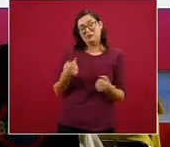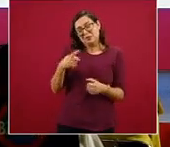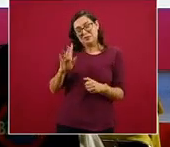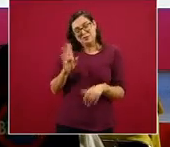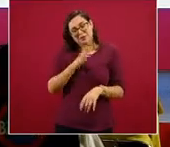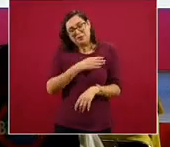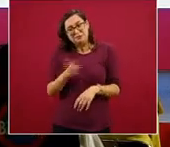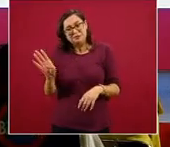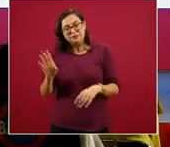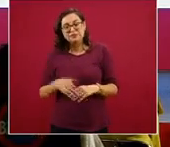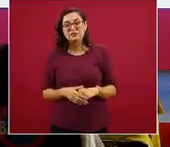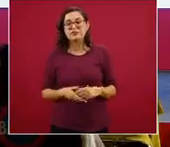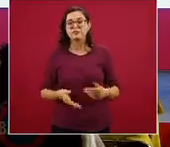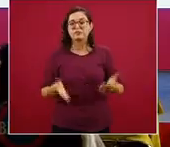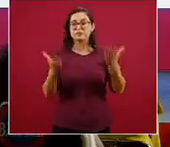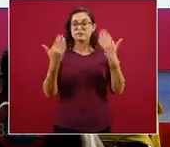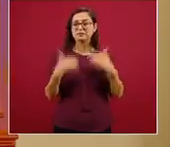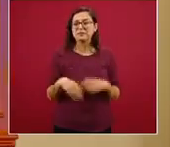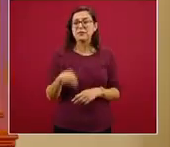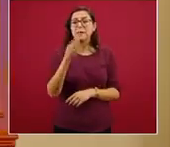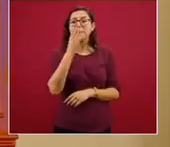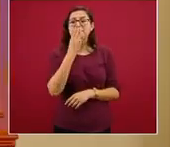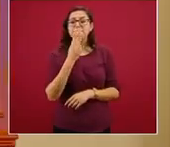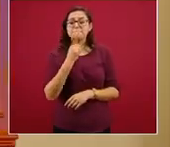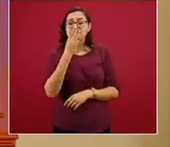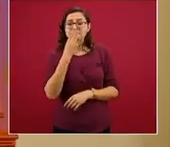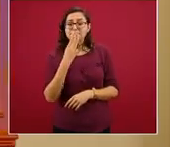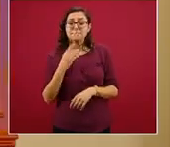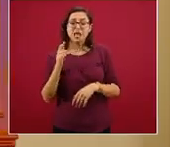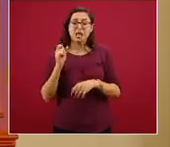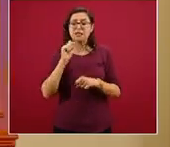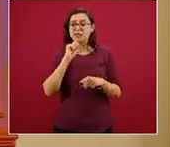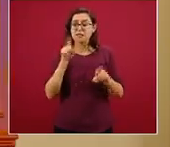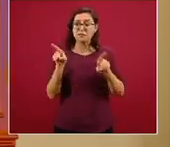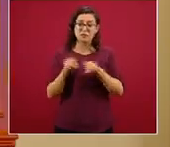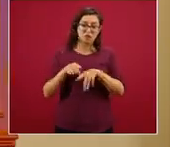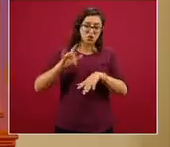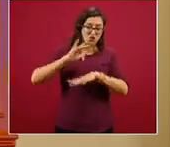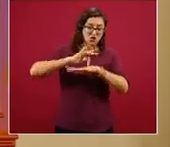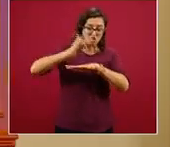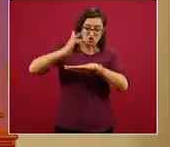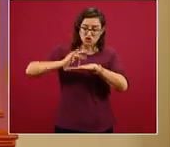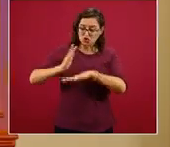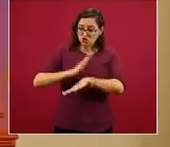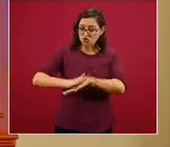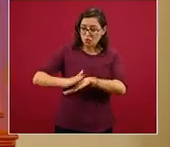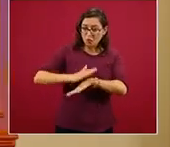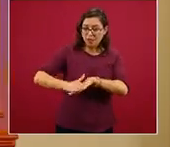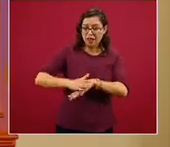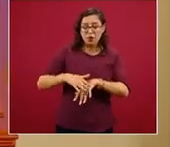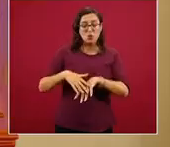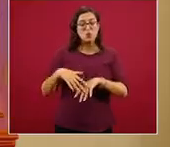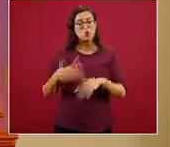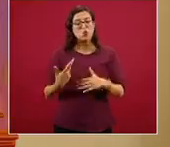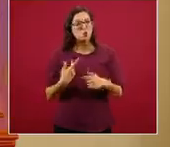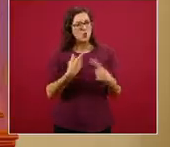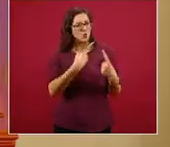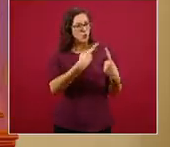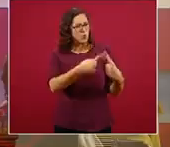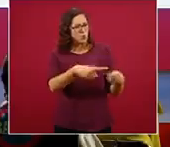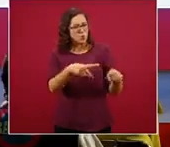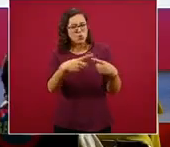Mieles y nopales y un conjunto de especies alimentarias extraordinarias, diversas,